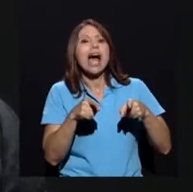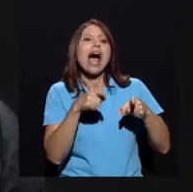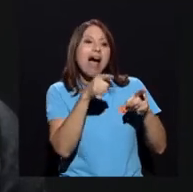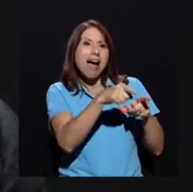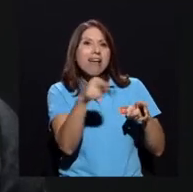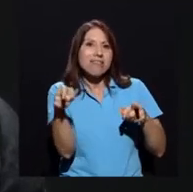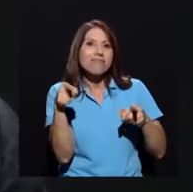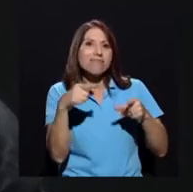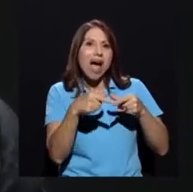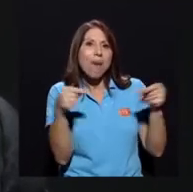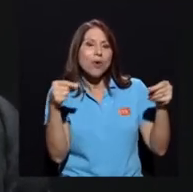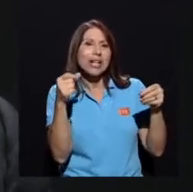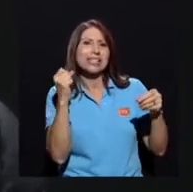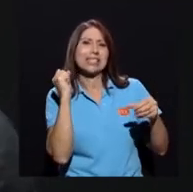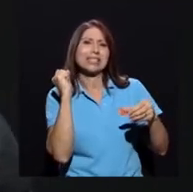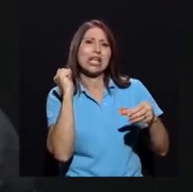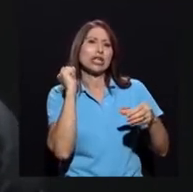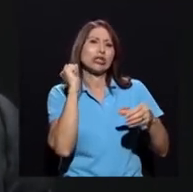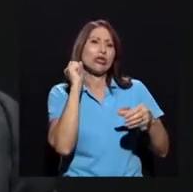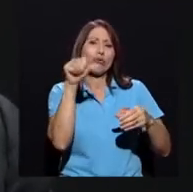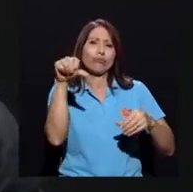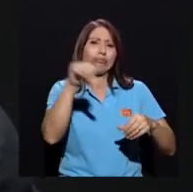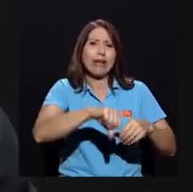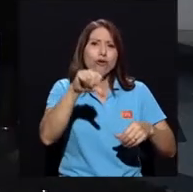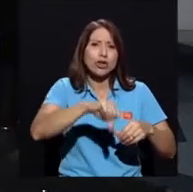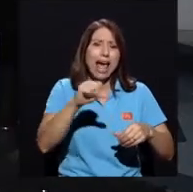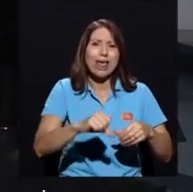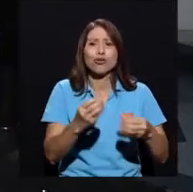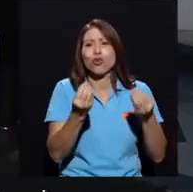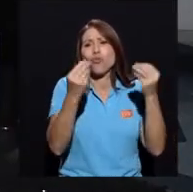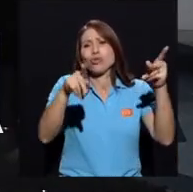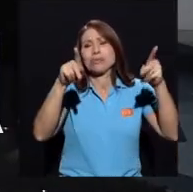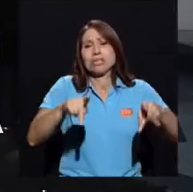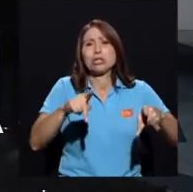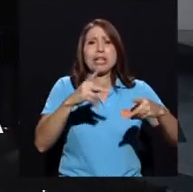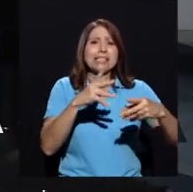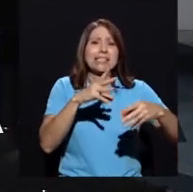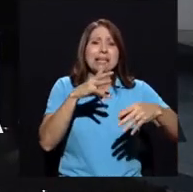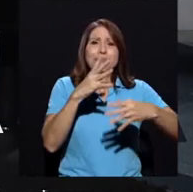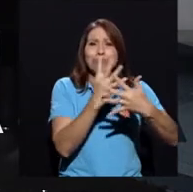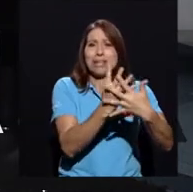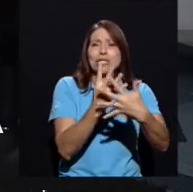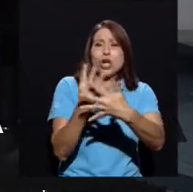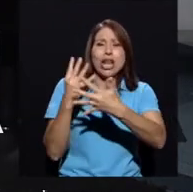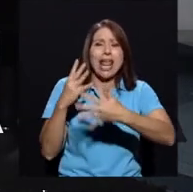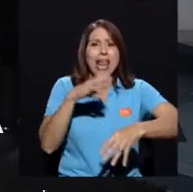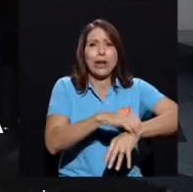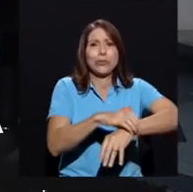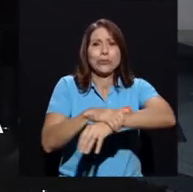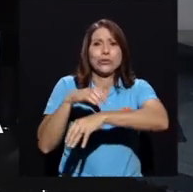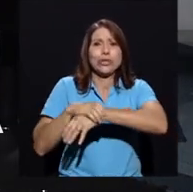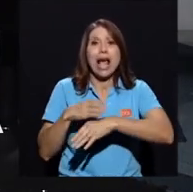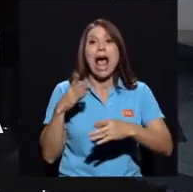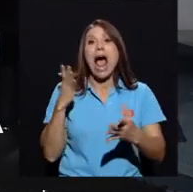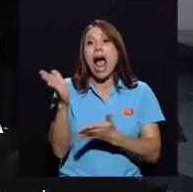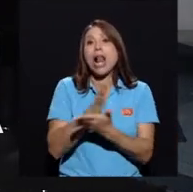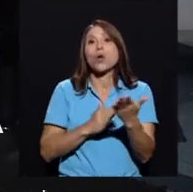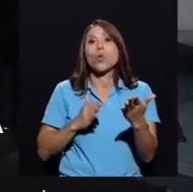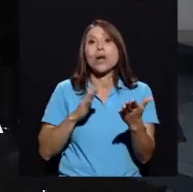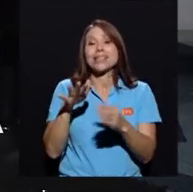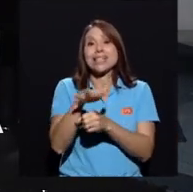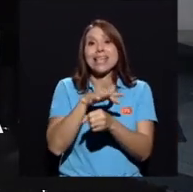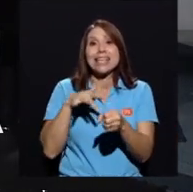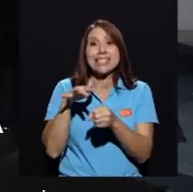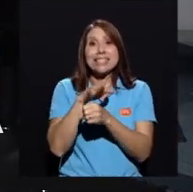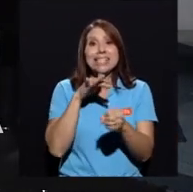todo el sentido de la palabra, caen millones de prisioneros, etcétera. Algunas islas como las Kuriles son ocupadas hasta el día de hoy por Rusia,